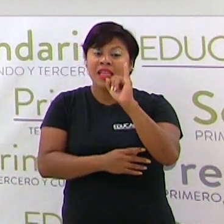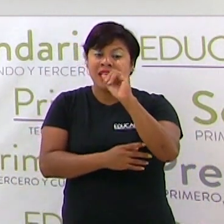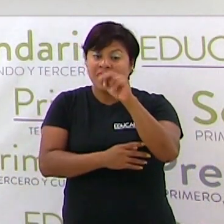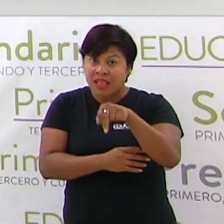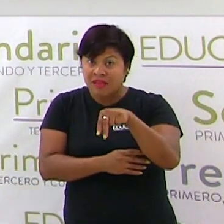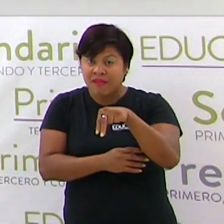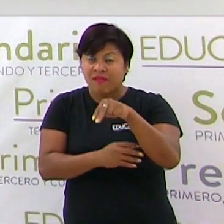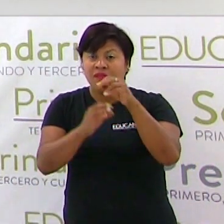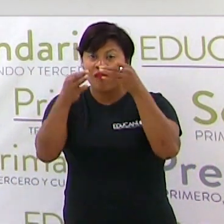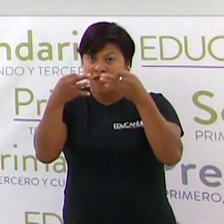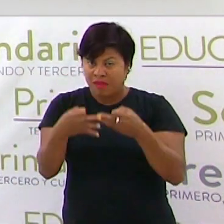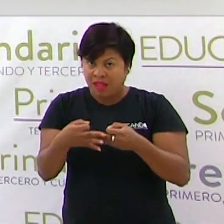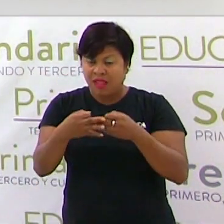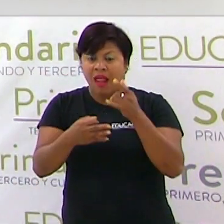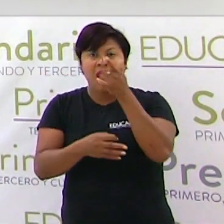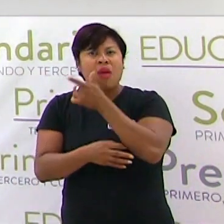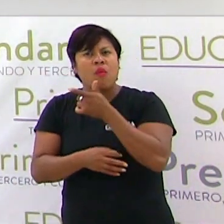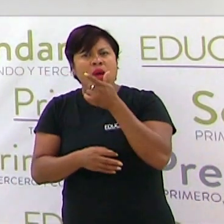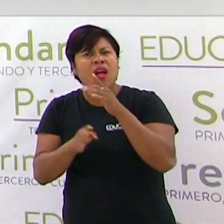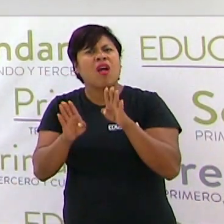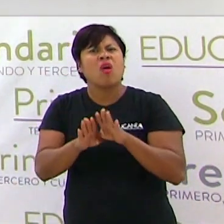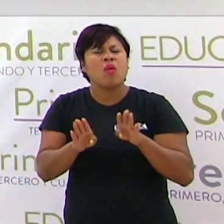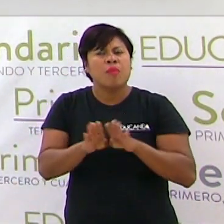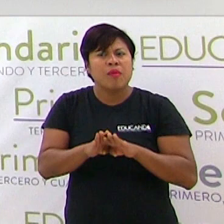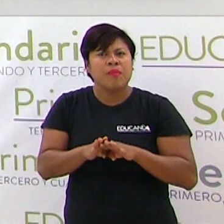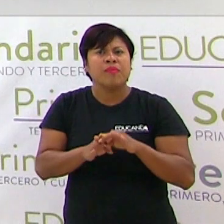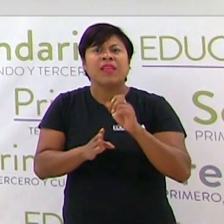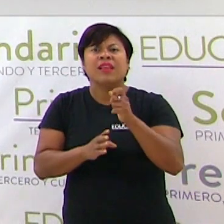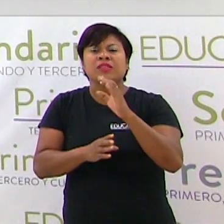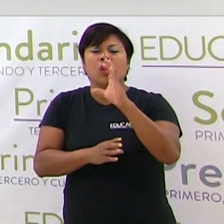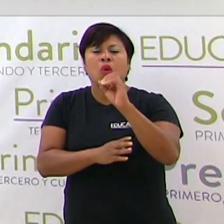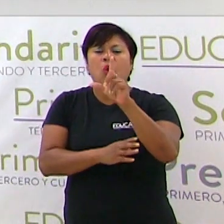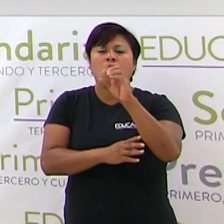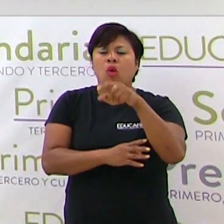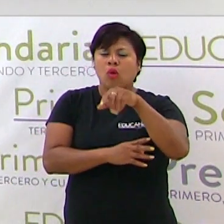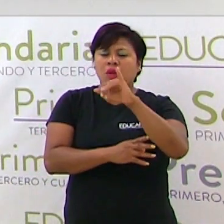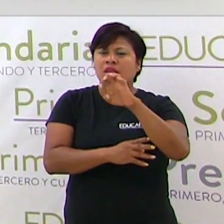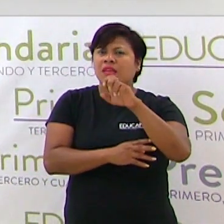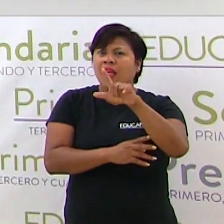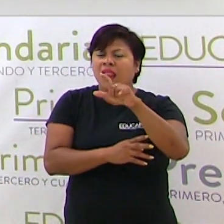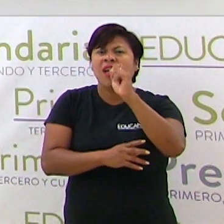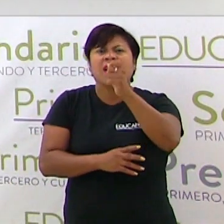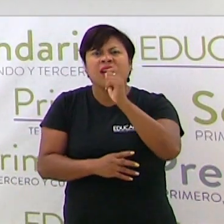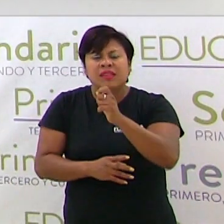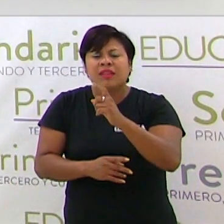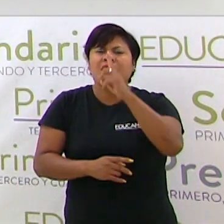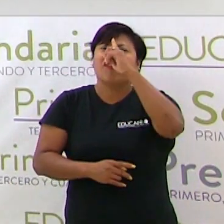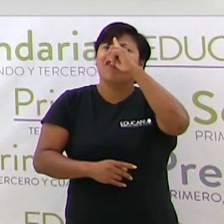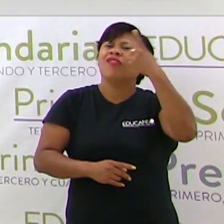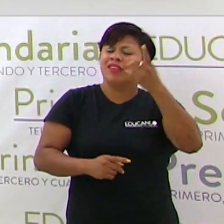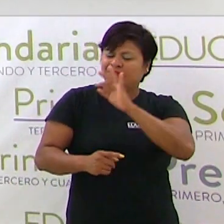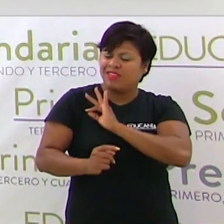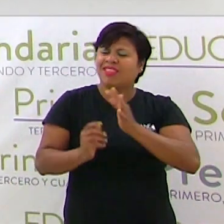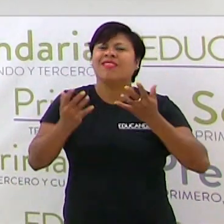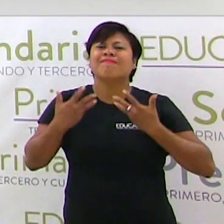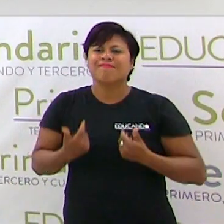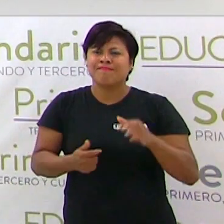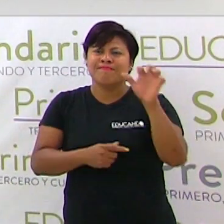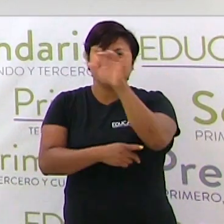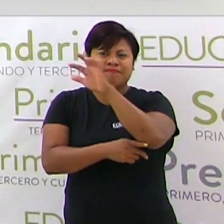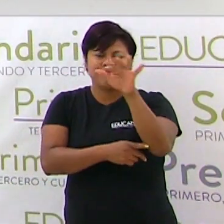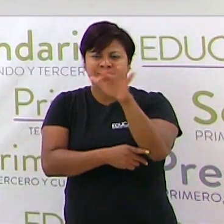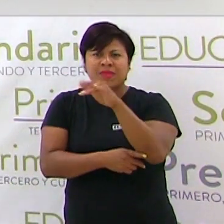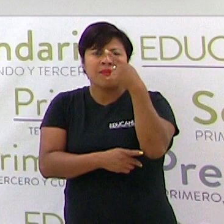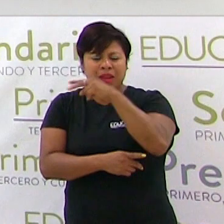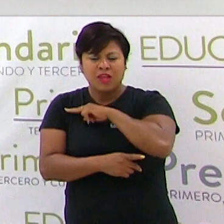Fíjense bien, el lenguaje, ¿cómo es el lenguaje? Es coloquial. ¿Qué significa coloquial? Que es fácil de entender, que es común para las